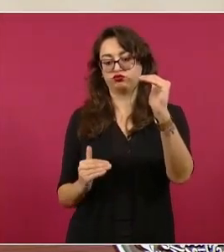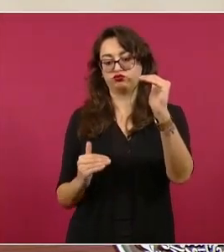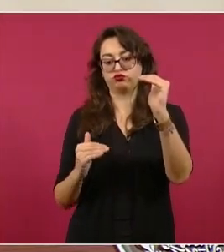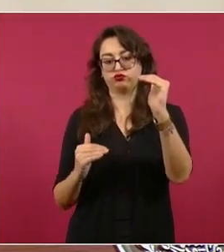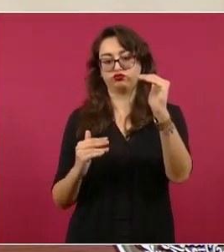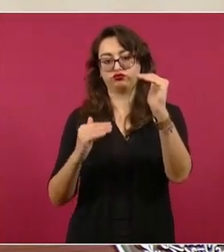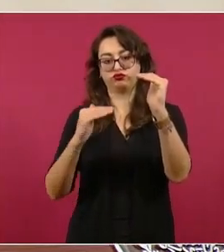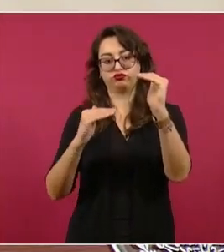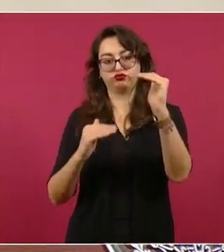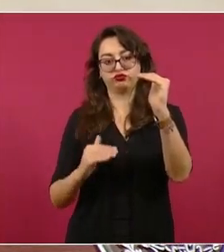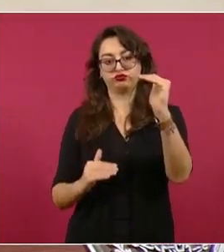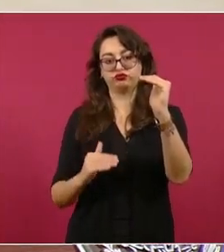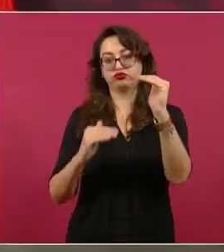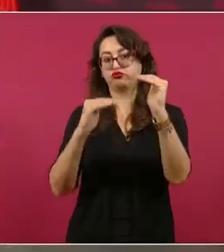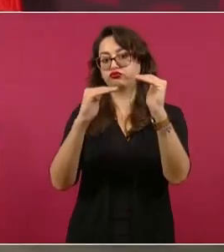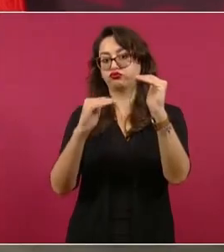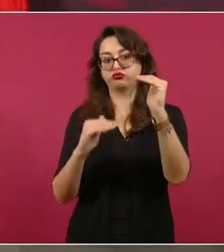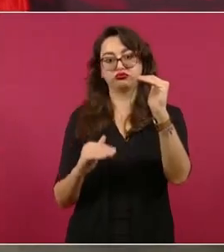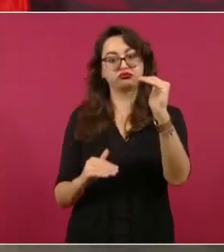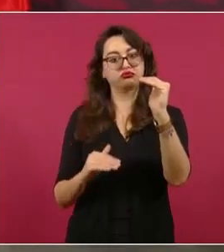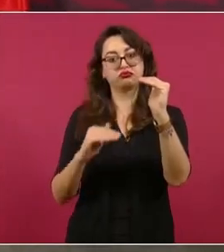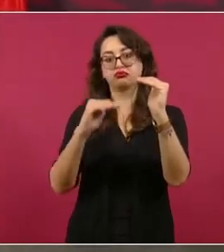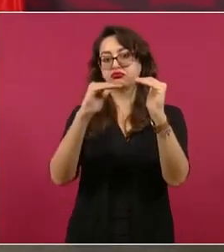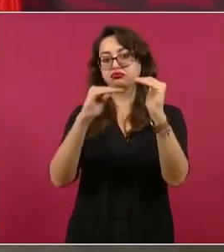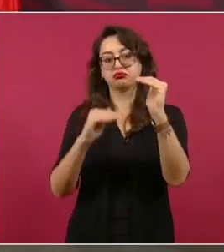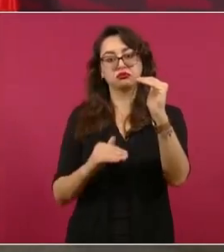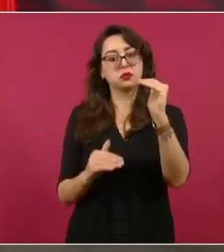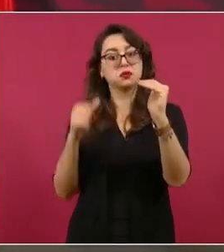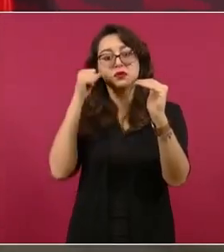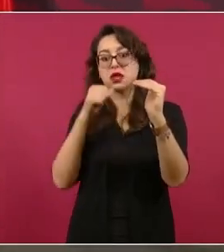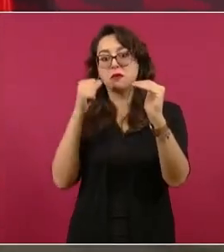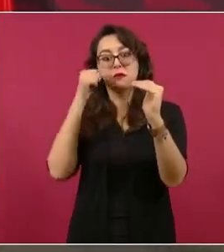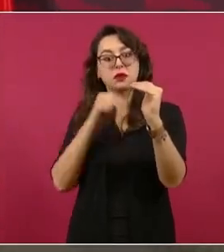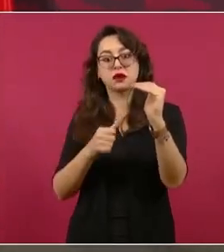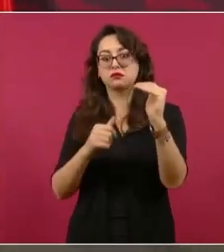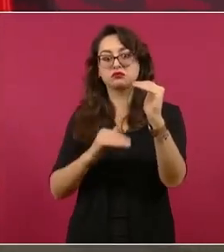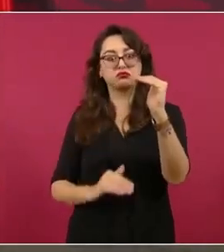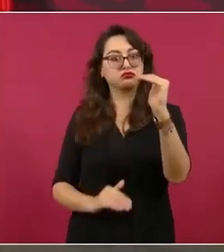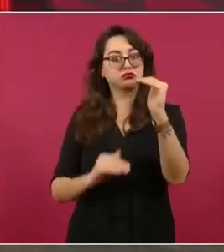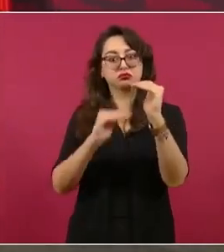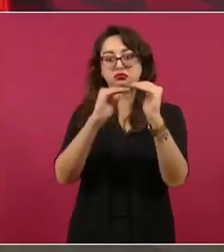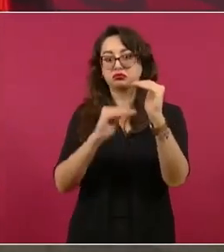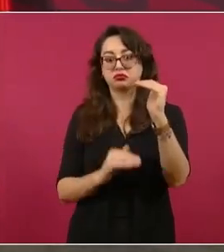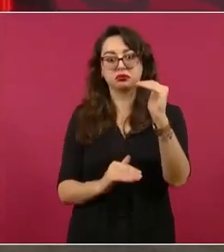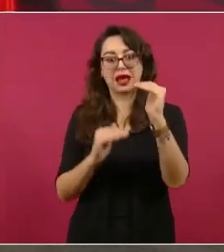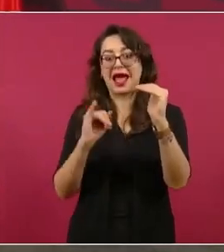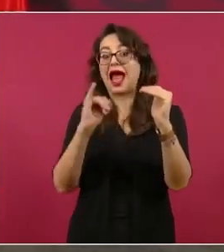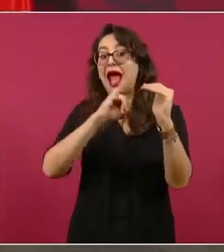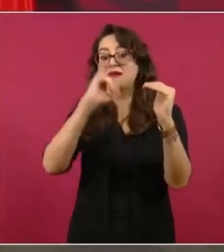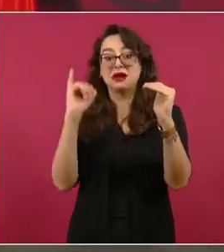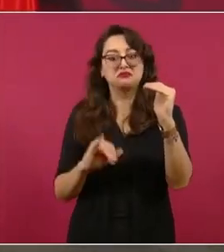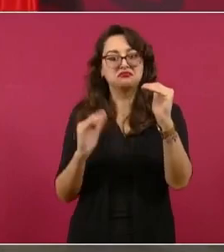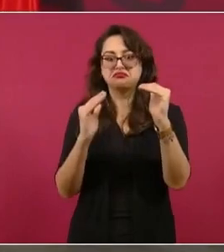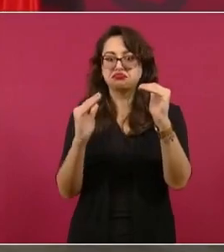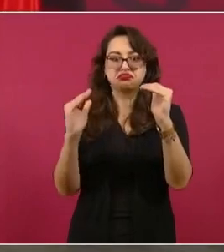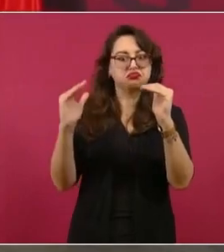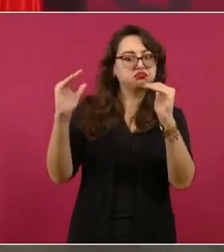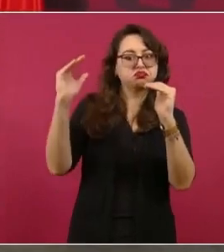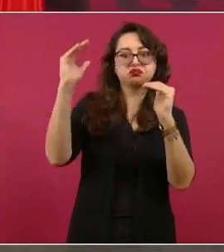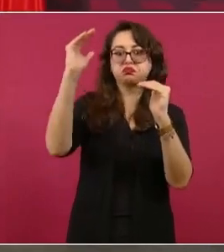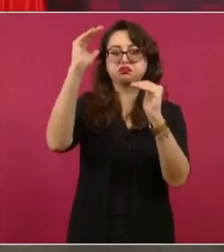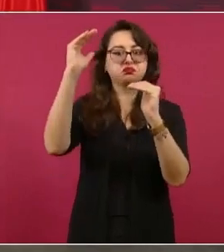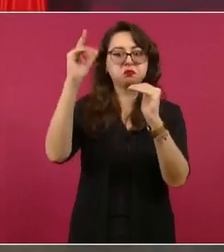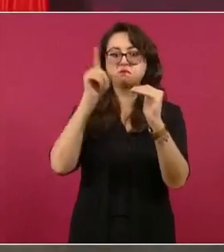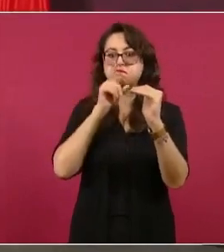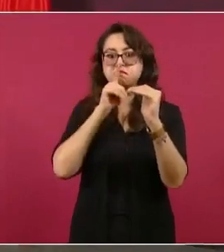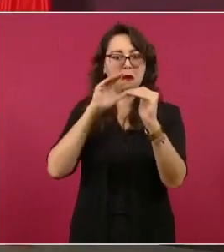el salario llegó a perder hasta el 70% de su capacidad de compra, de su